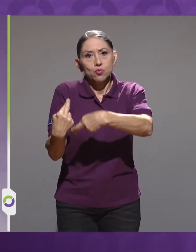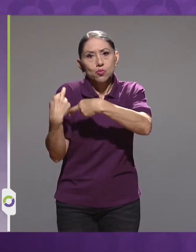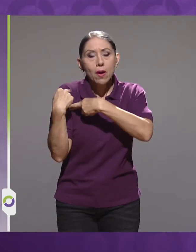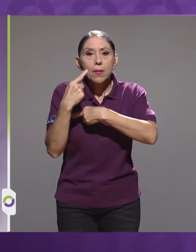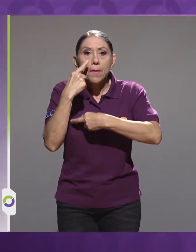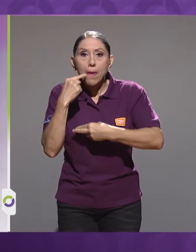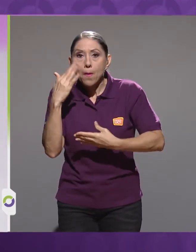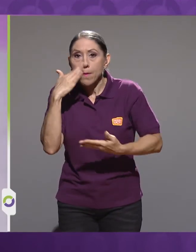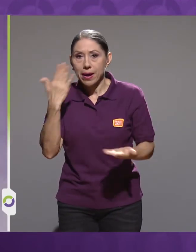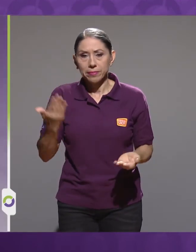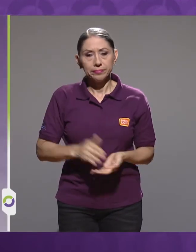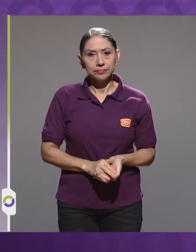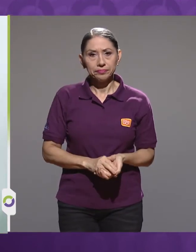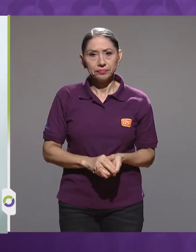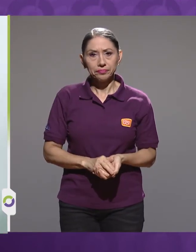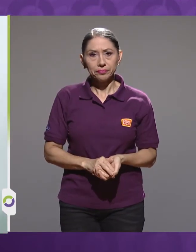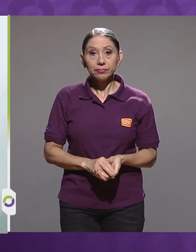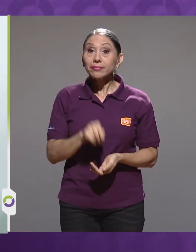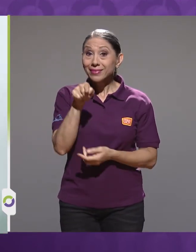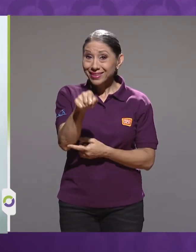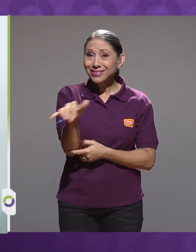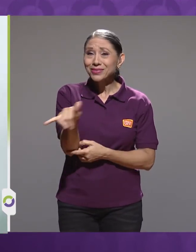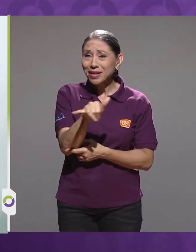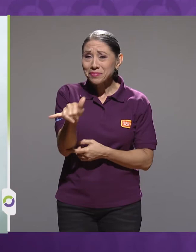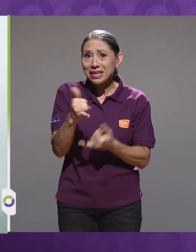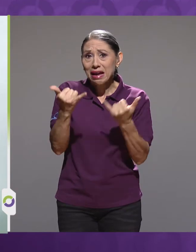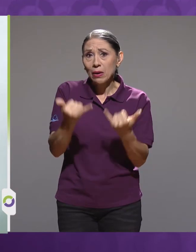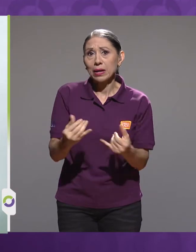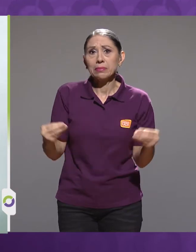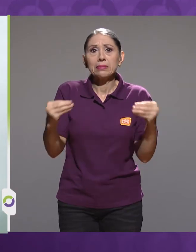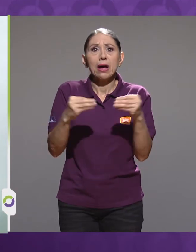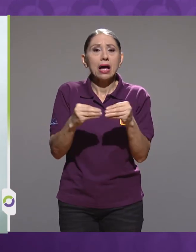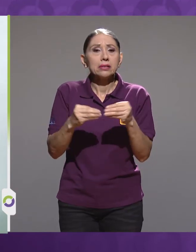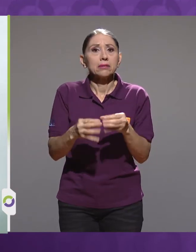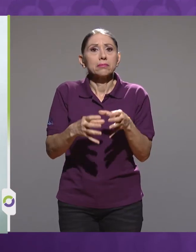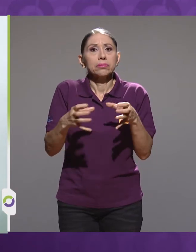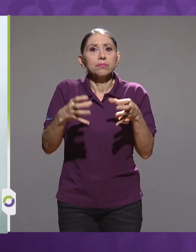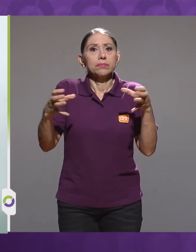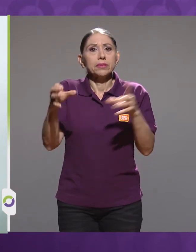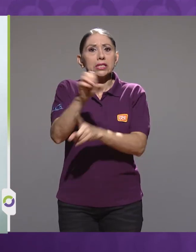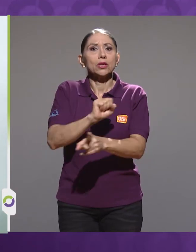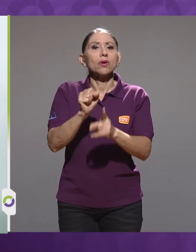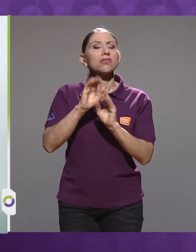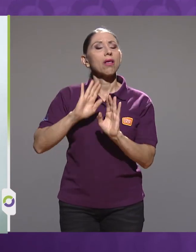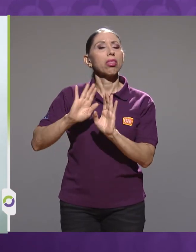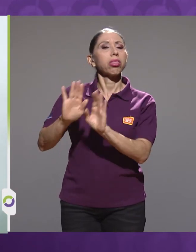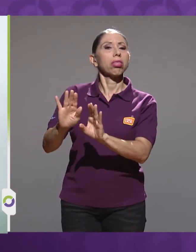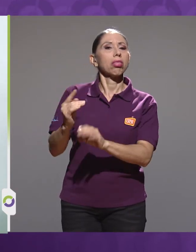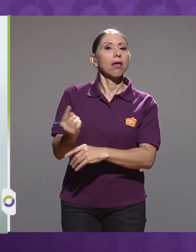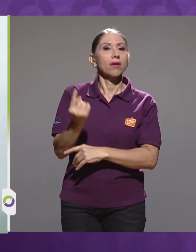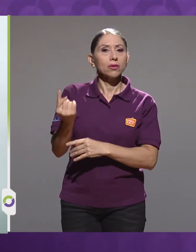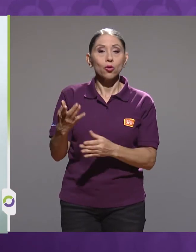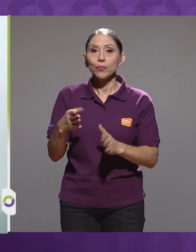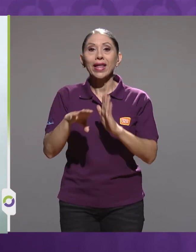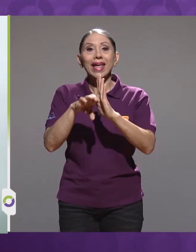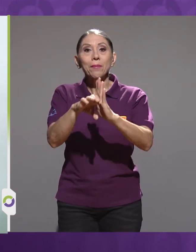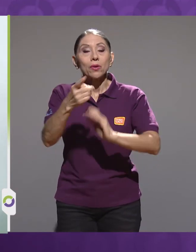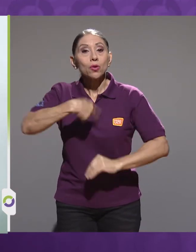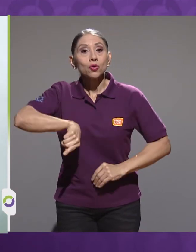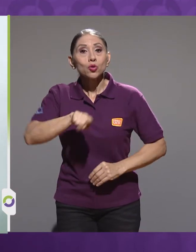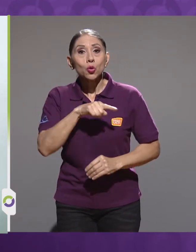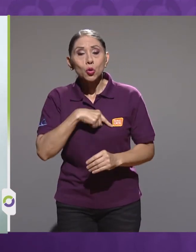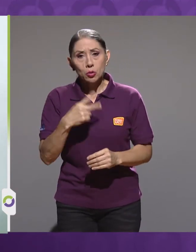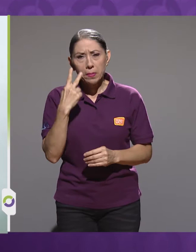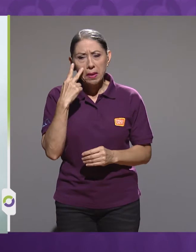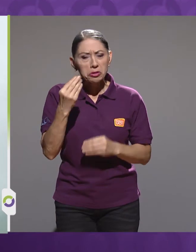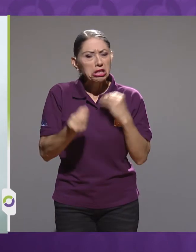responsables de papá o mamá. Eso es lo que también ha venido o ha hecho que aumente, digamos, un poco las situaciones de abandono. Cuando nosotros vamos a